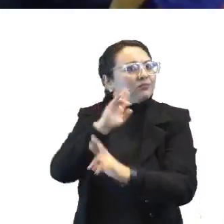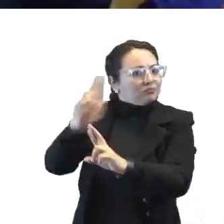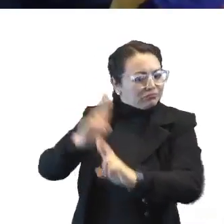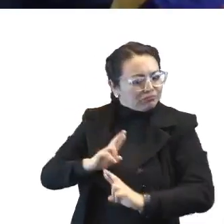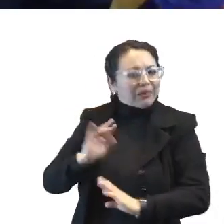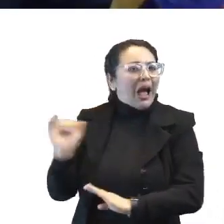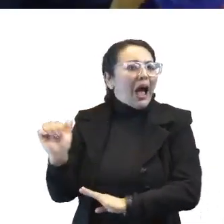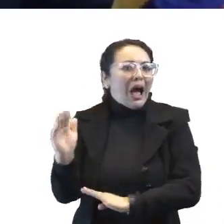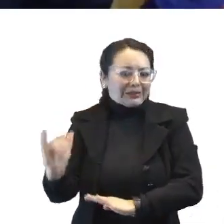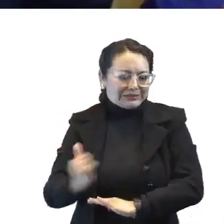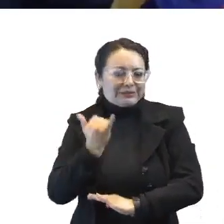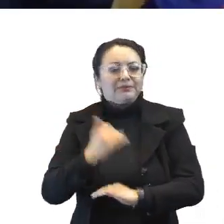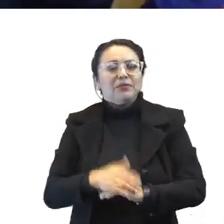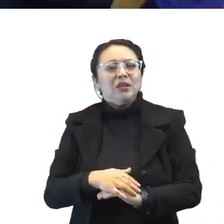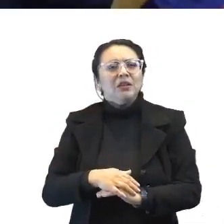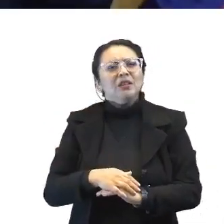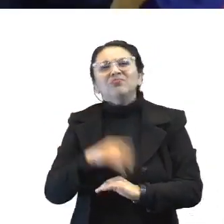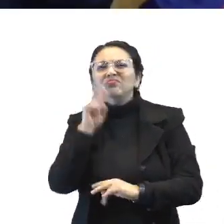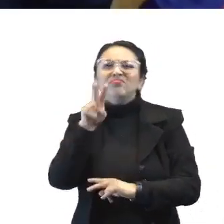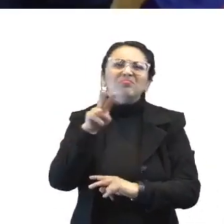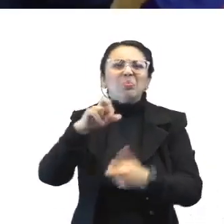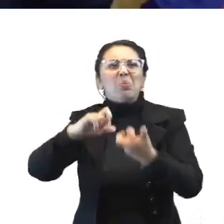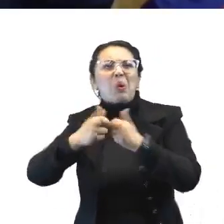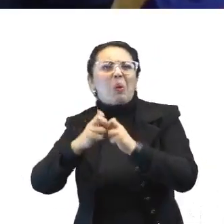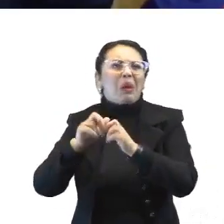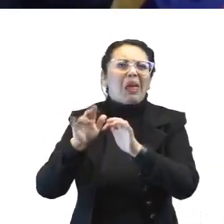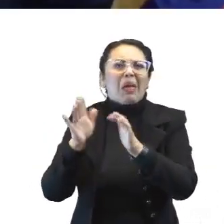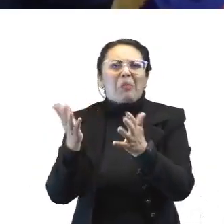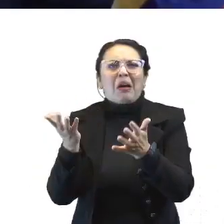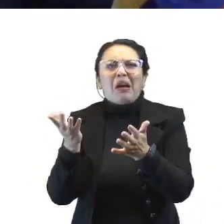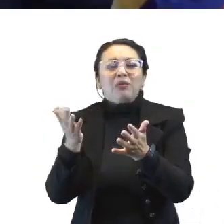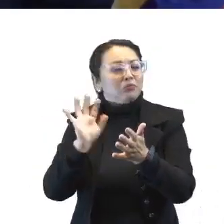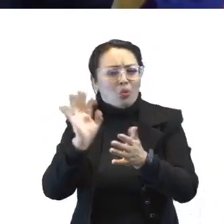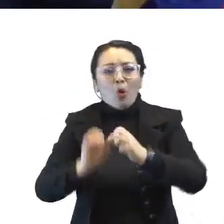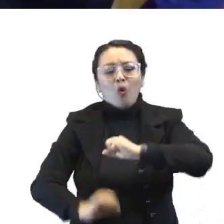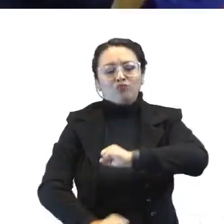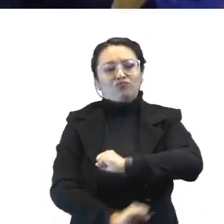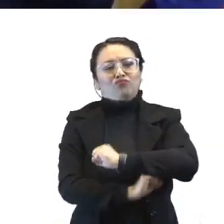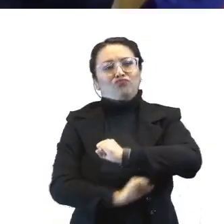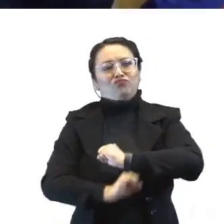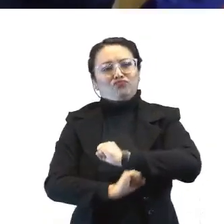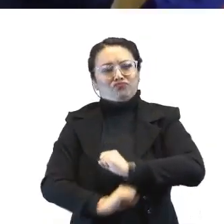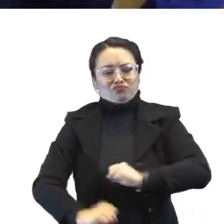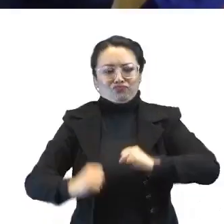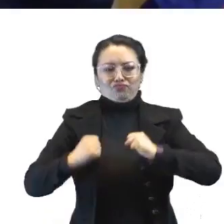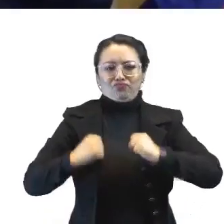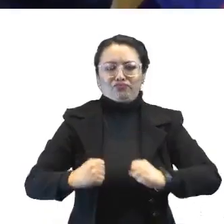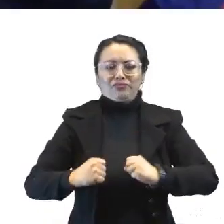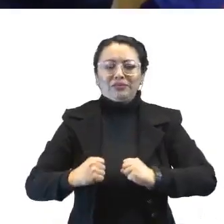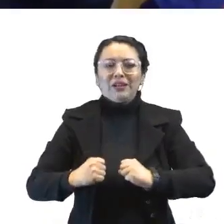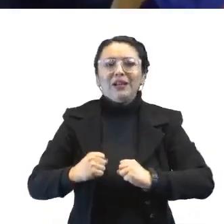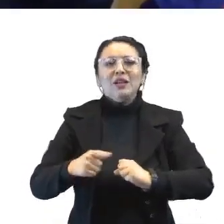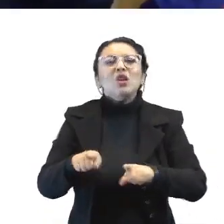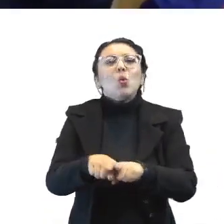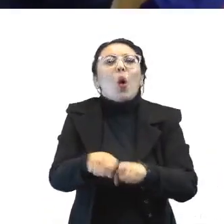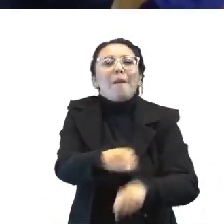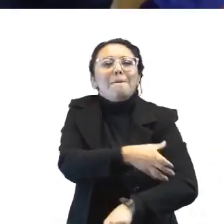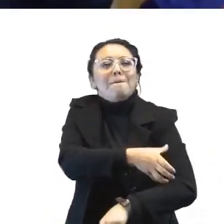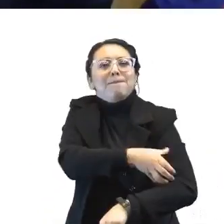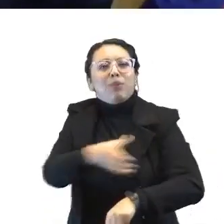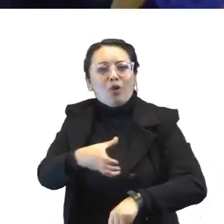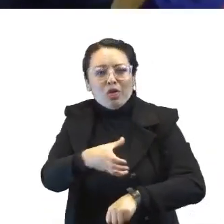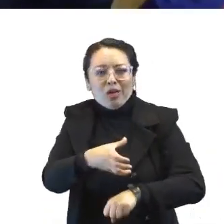no visto como un problema, sino visto como una fortaleza, porque ahí está el verdadero poder, ahí